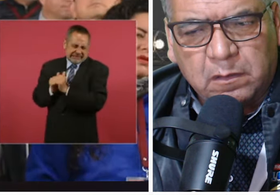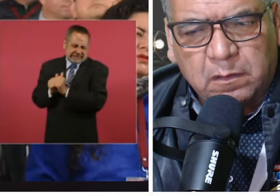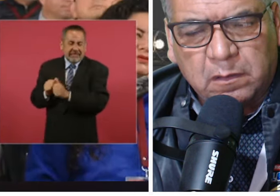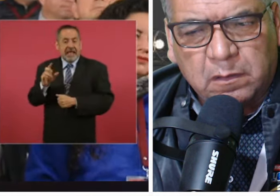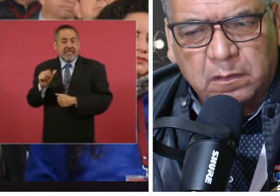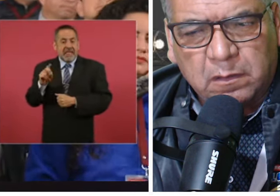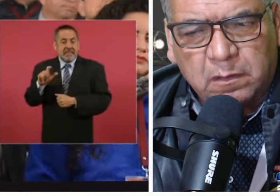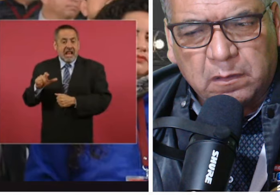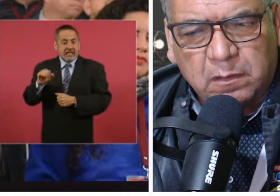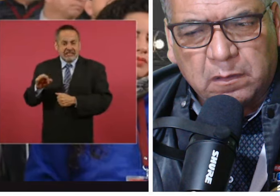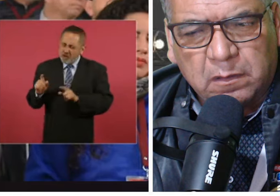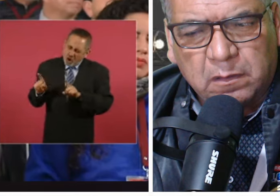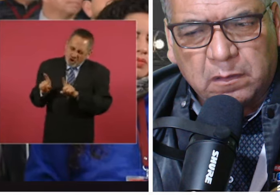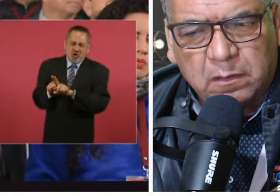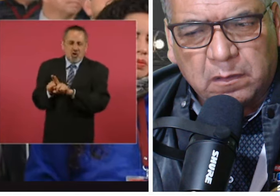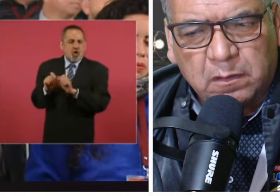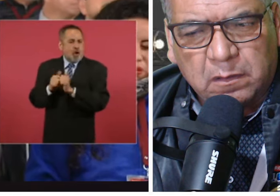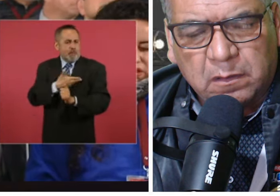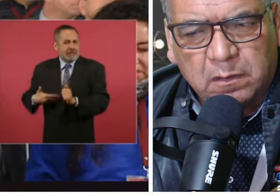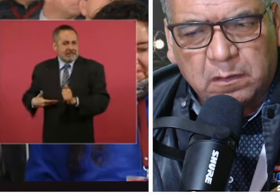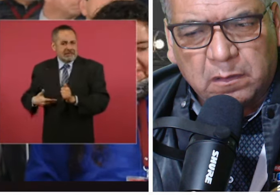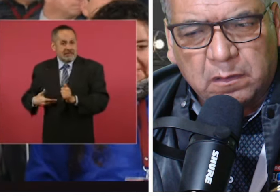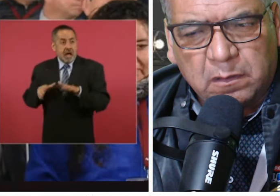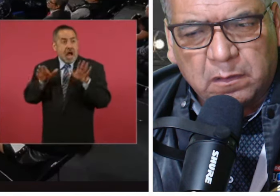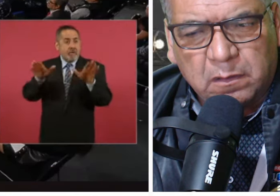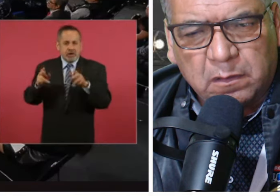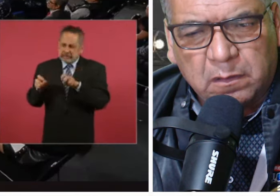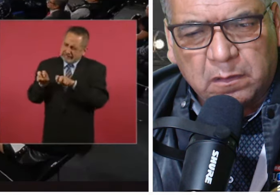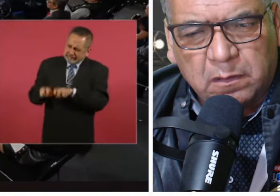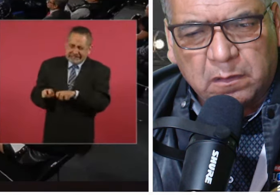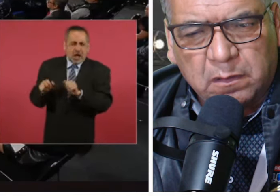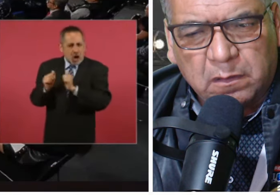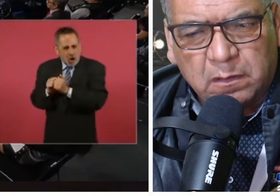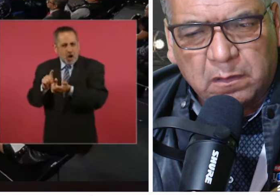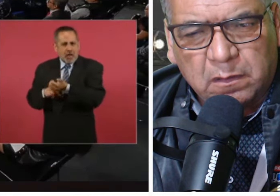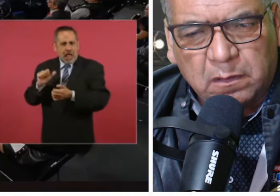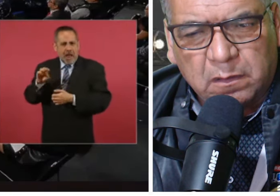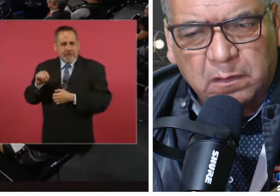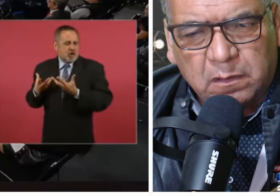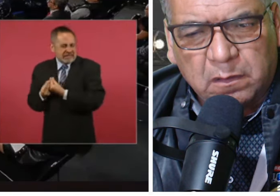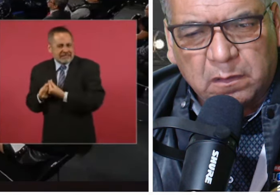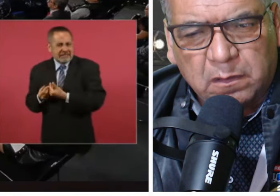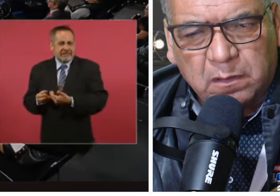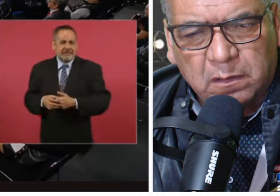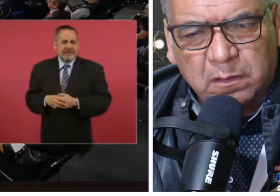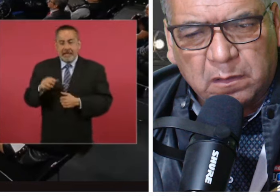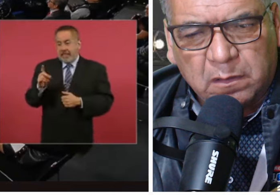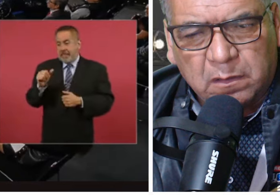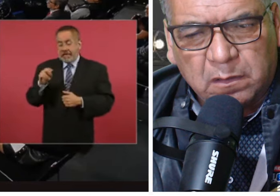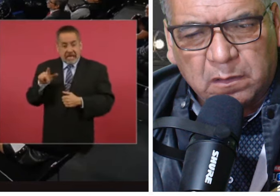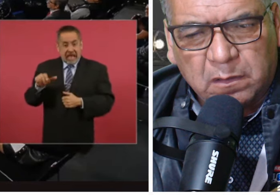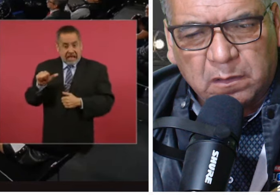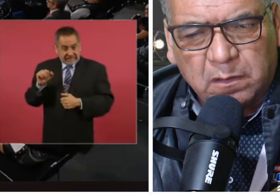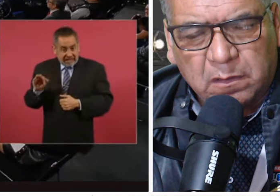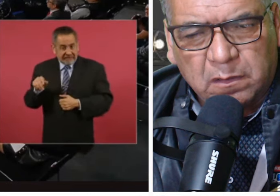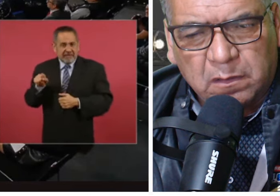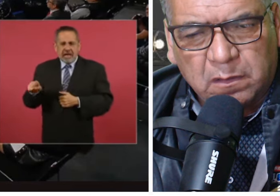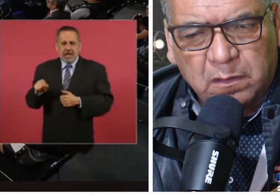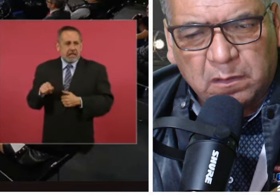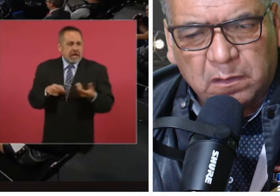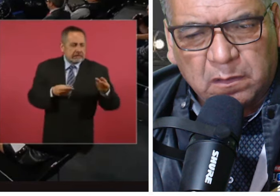Asaf es el hombre al lado del presidente. Bueno, hasta en los aviones, es el que se sienta junto a López Obrador. Daniel Asaf es también el